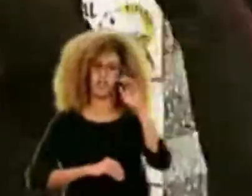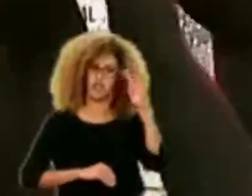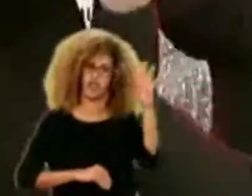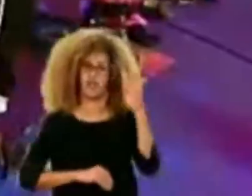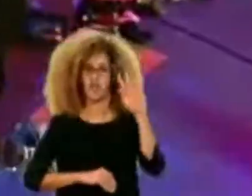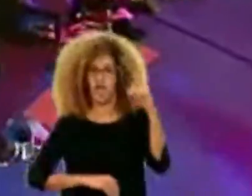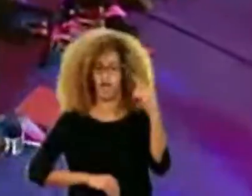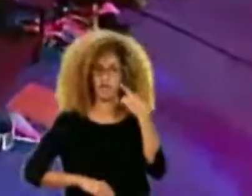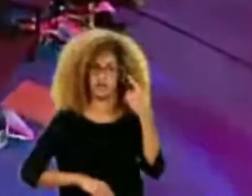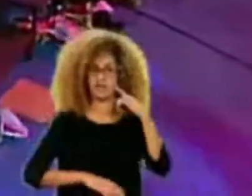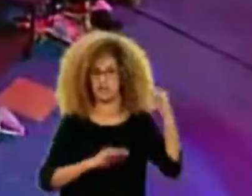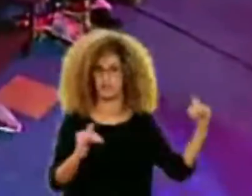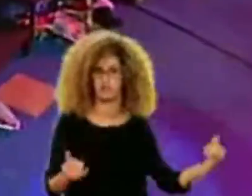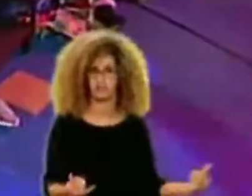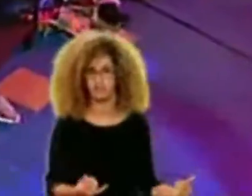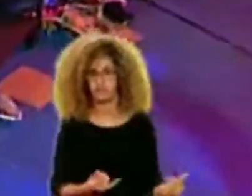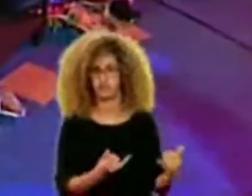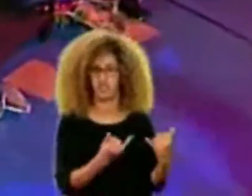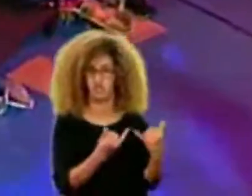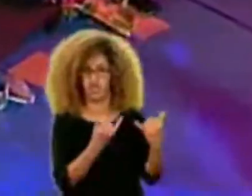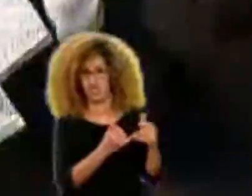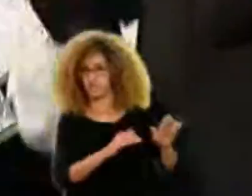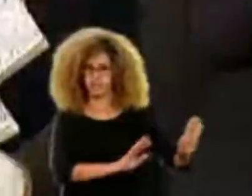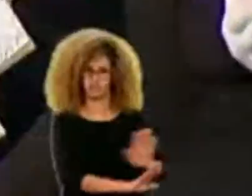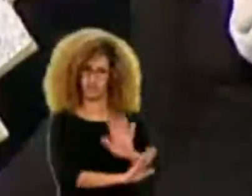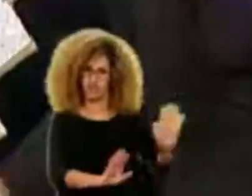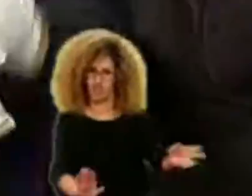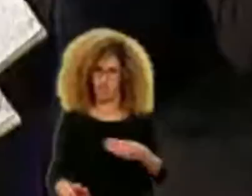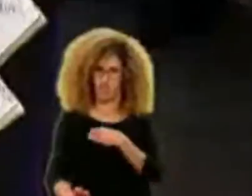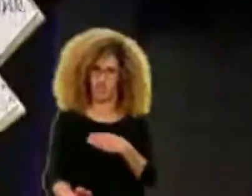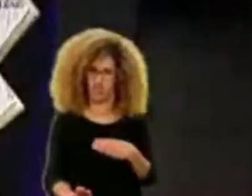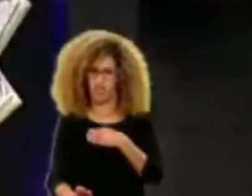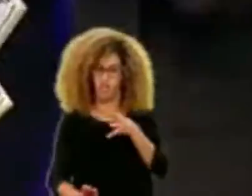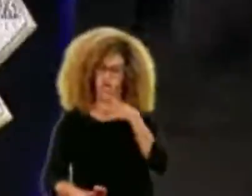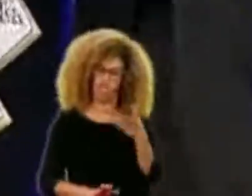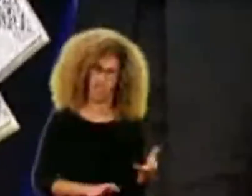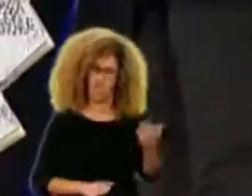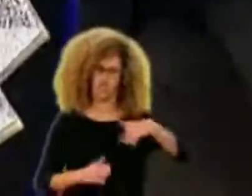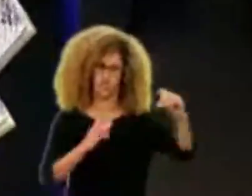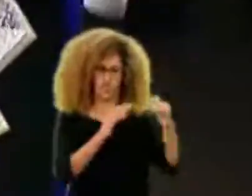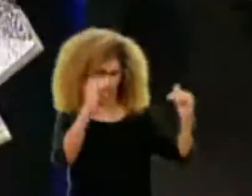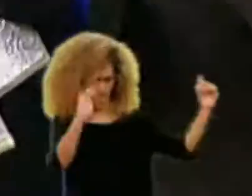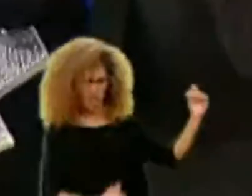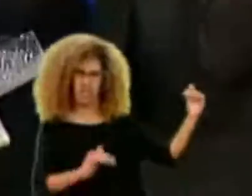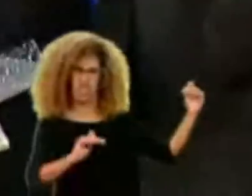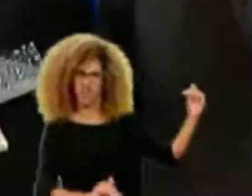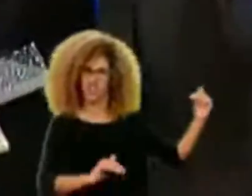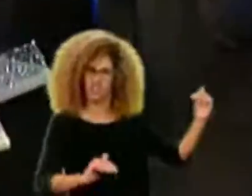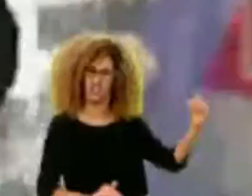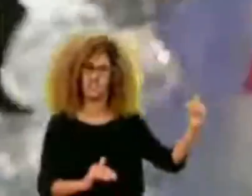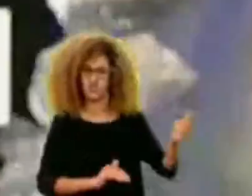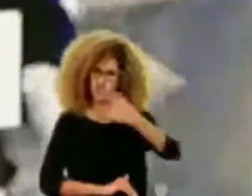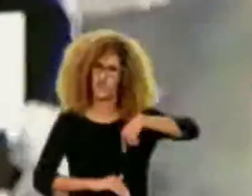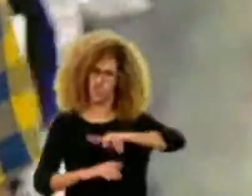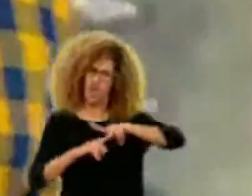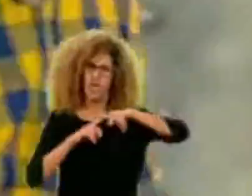a Tenerife porque ese no va más. Creo que se infravalora de una manera brutal. Tenemos las herramientas